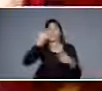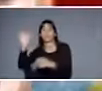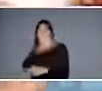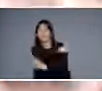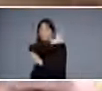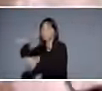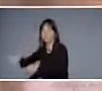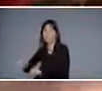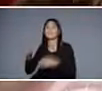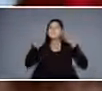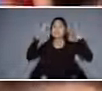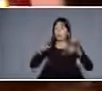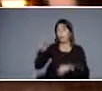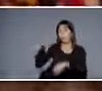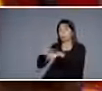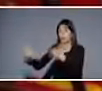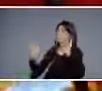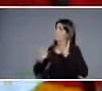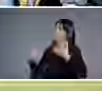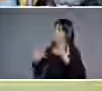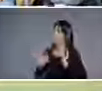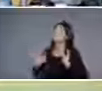seguro para ti fue duro.